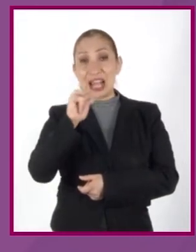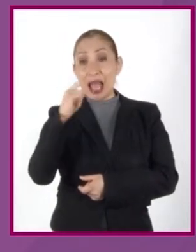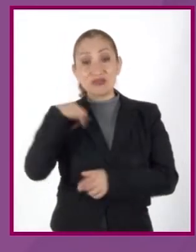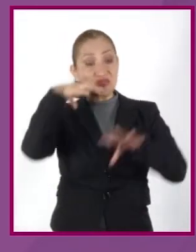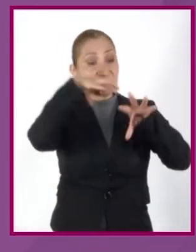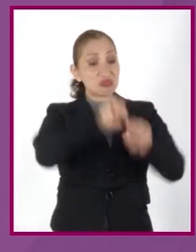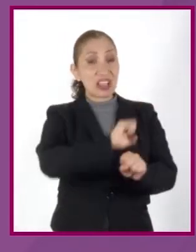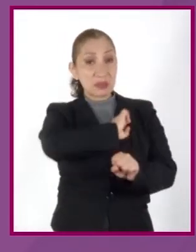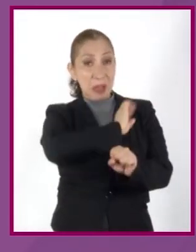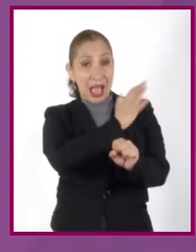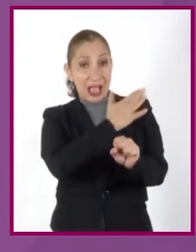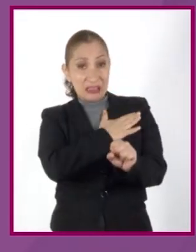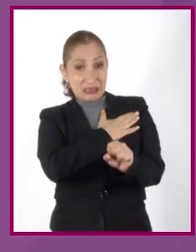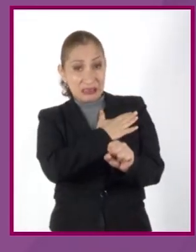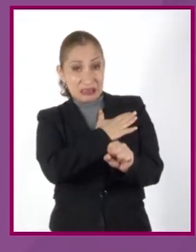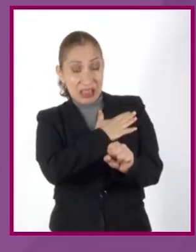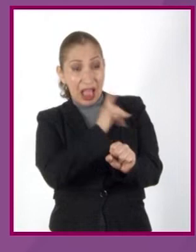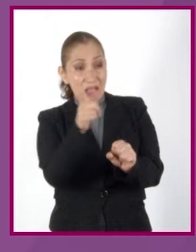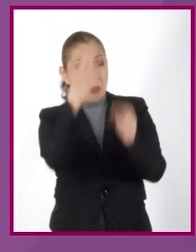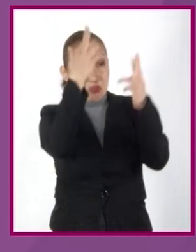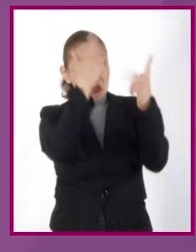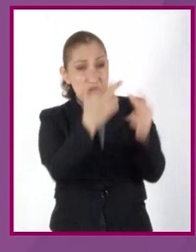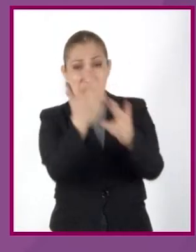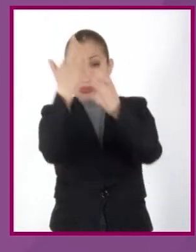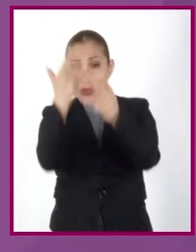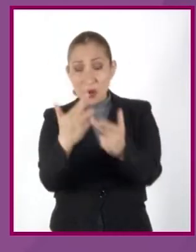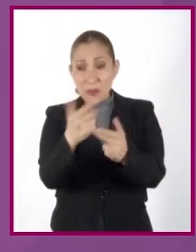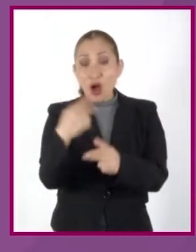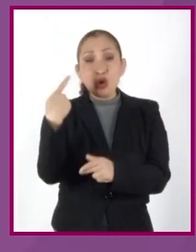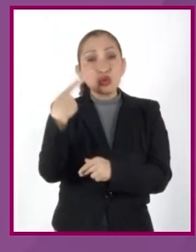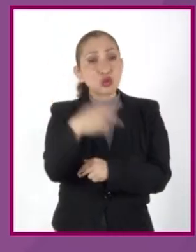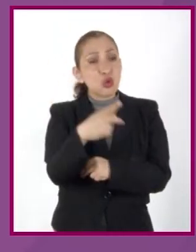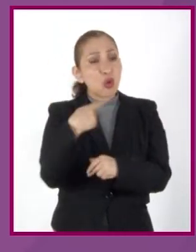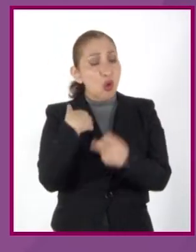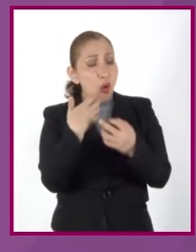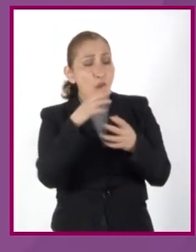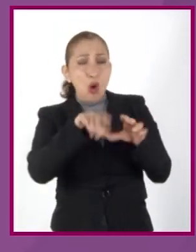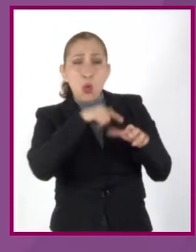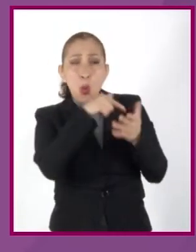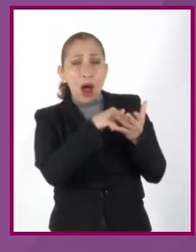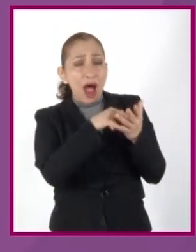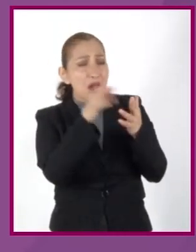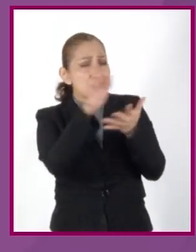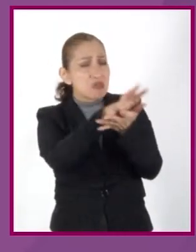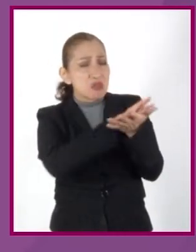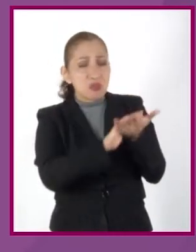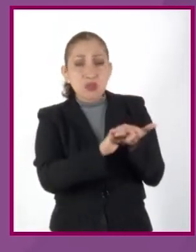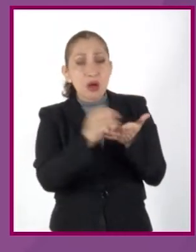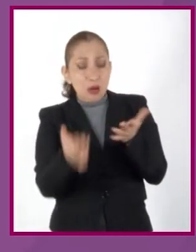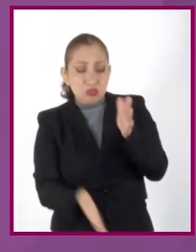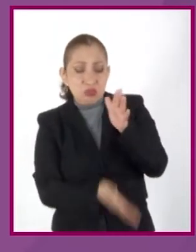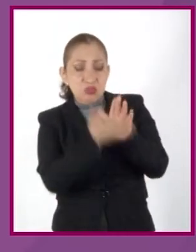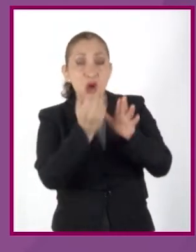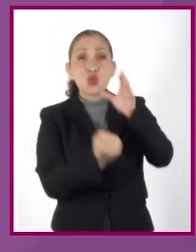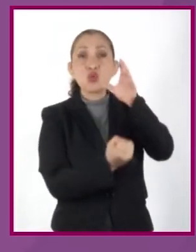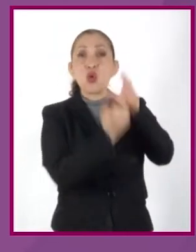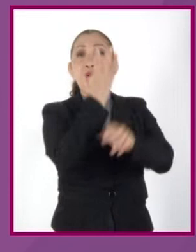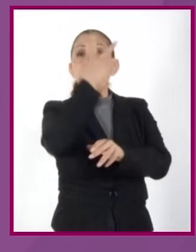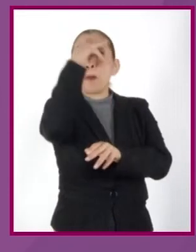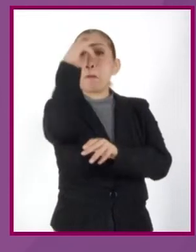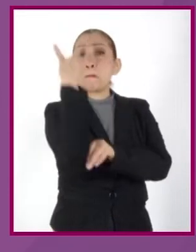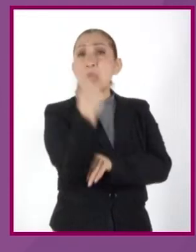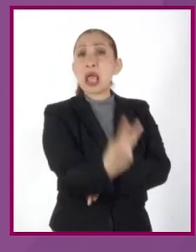poder de los invasores y sobre sus ruinas, con sus propias ruinas, se había levantado la nueva arquitectura de